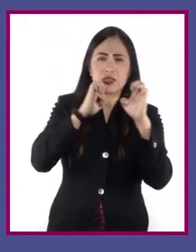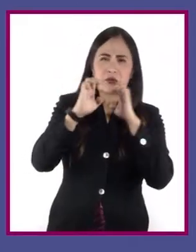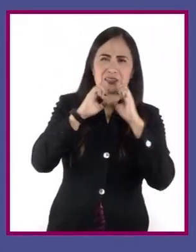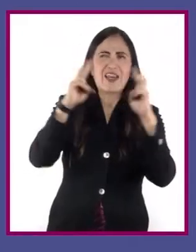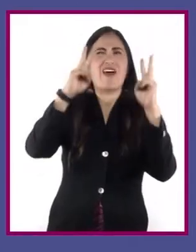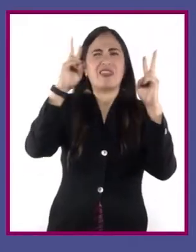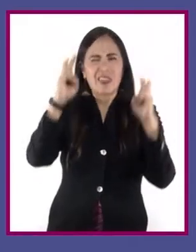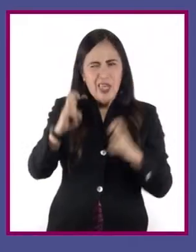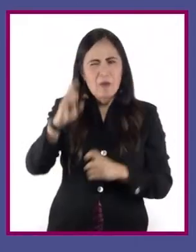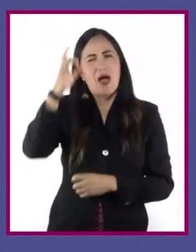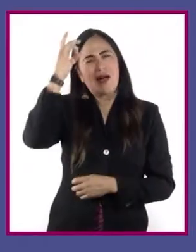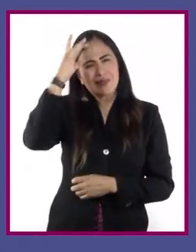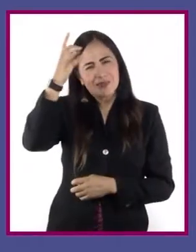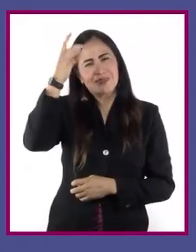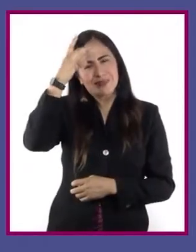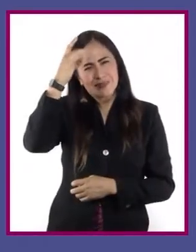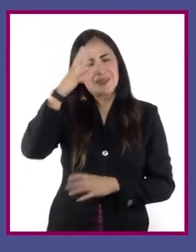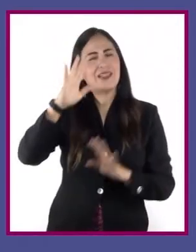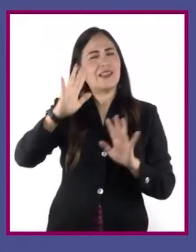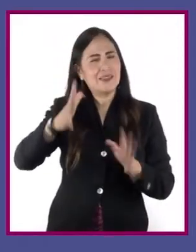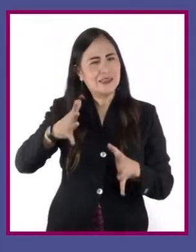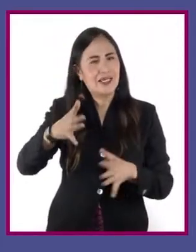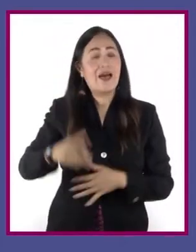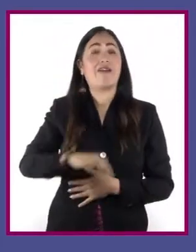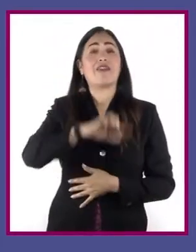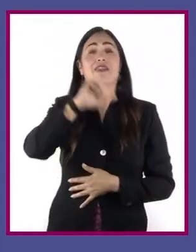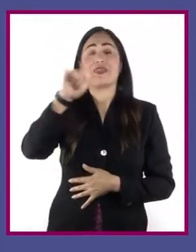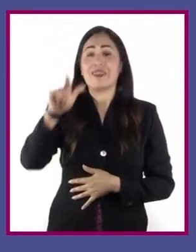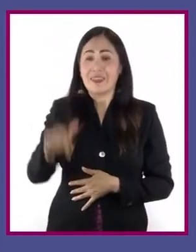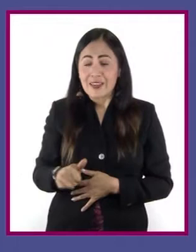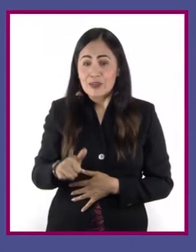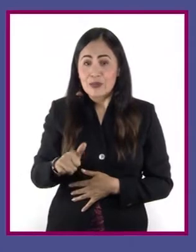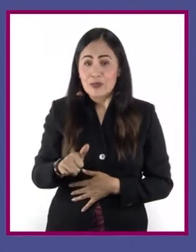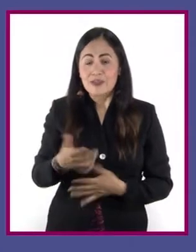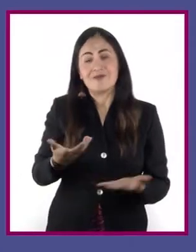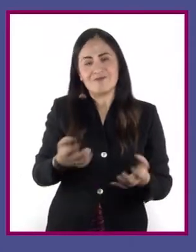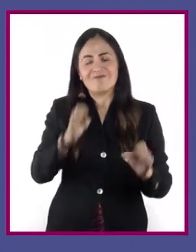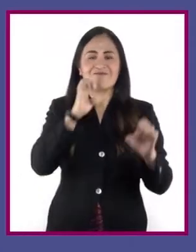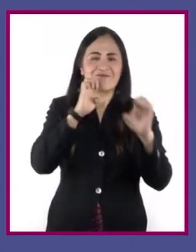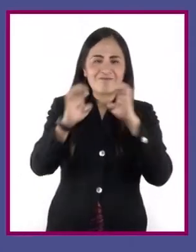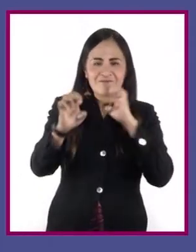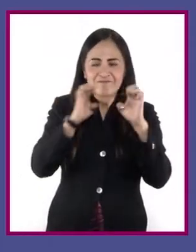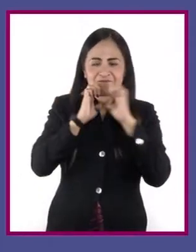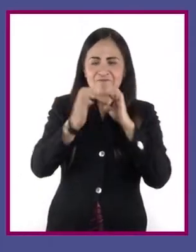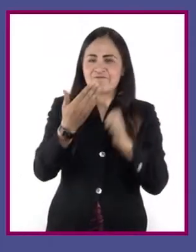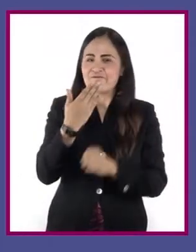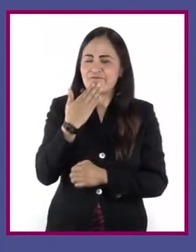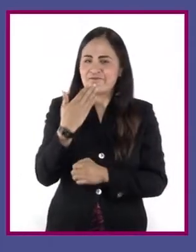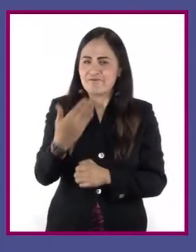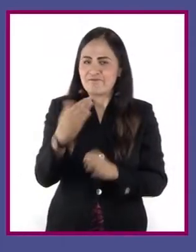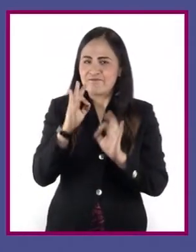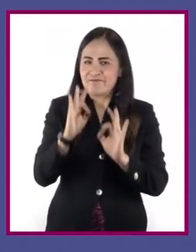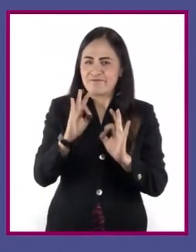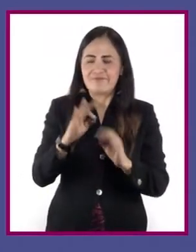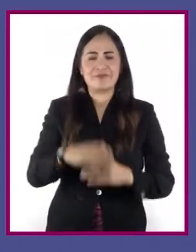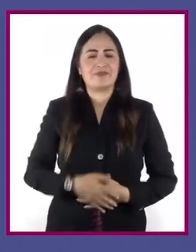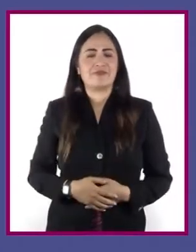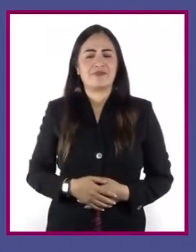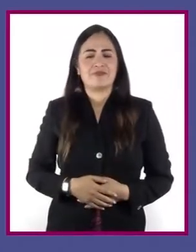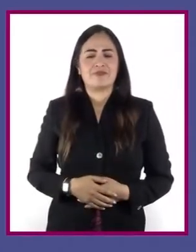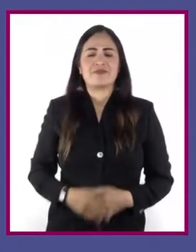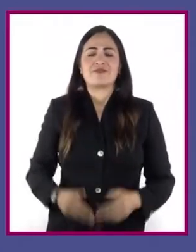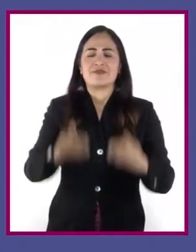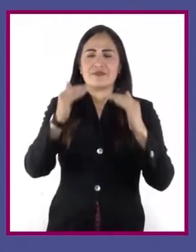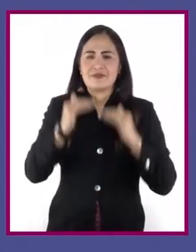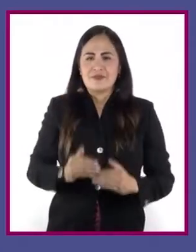con el tema y puedan realizar un mejor trabajo con su entrevistado. Desarrollar una